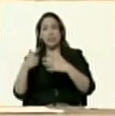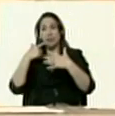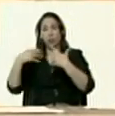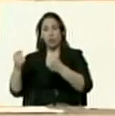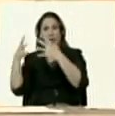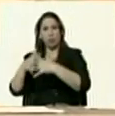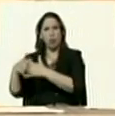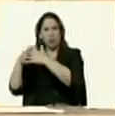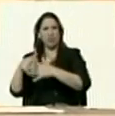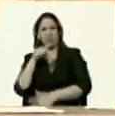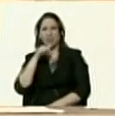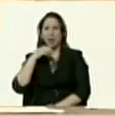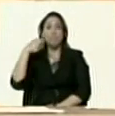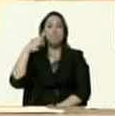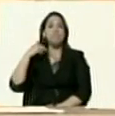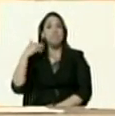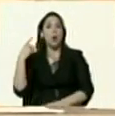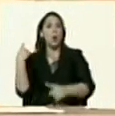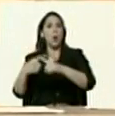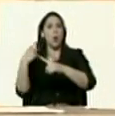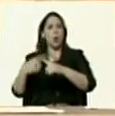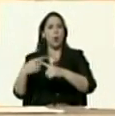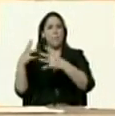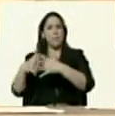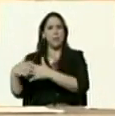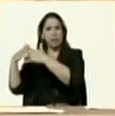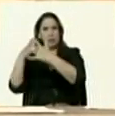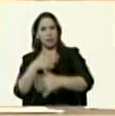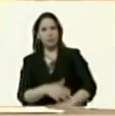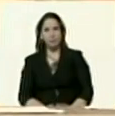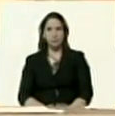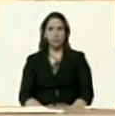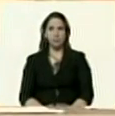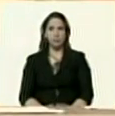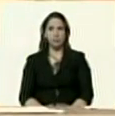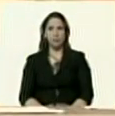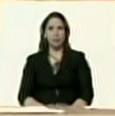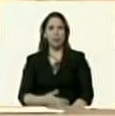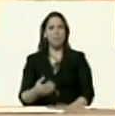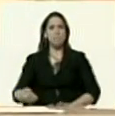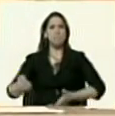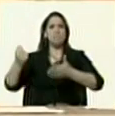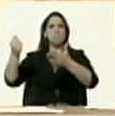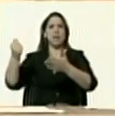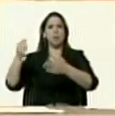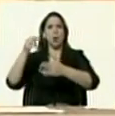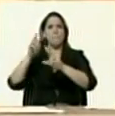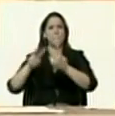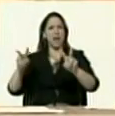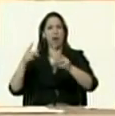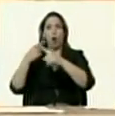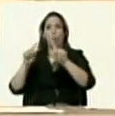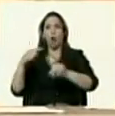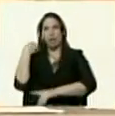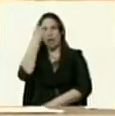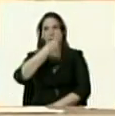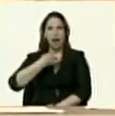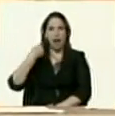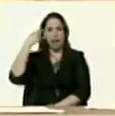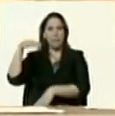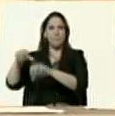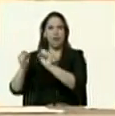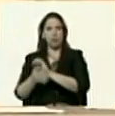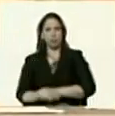Estados Unidos? Barack Hussein Obama, el premio Nobel de la Paz. la otra cara del imperio, la cara sonriente,